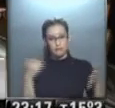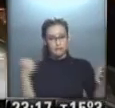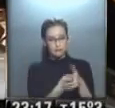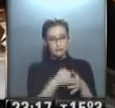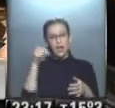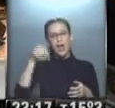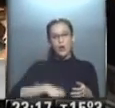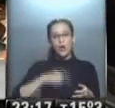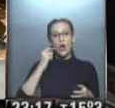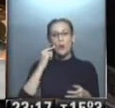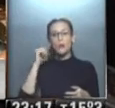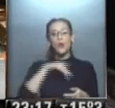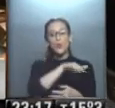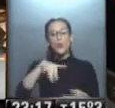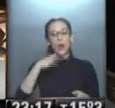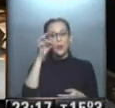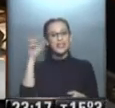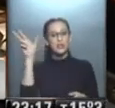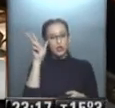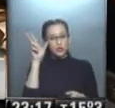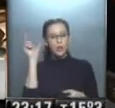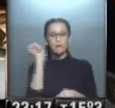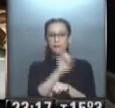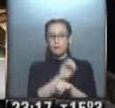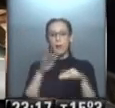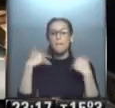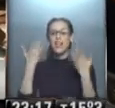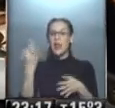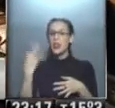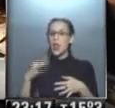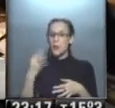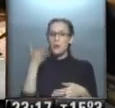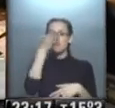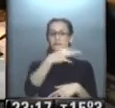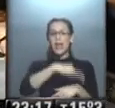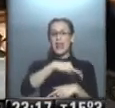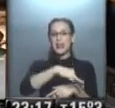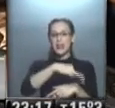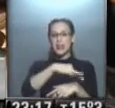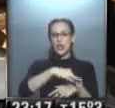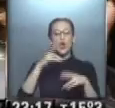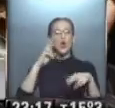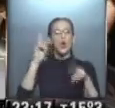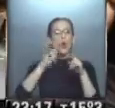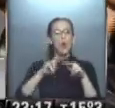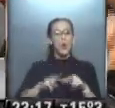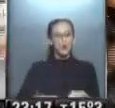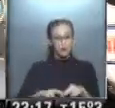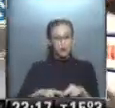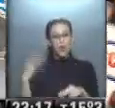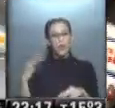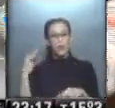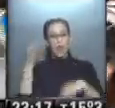alojado en la unidad 28 porque mañana tiene que concurrir al cuerpo médico a ser revisado por los forenses porque tiene que hacerse estudios